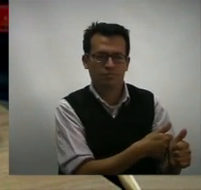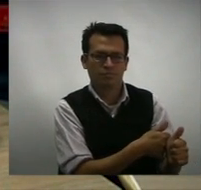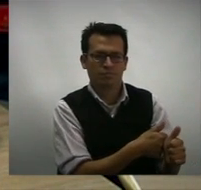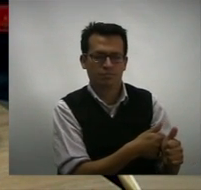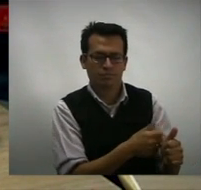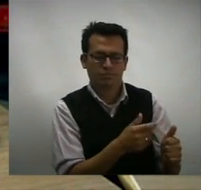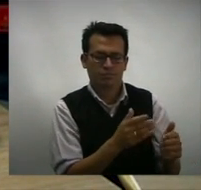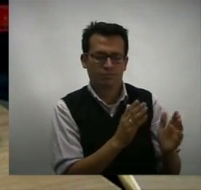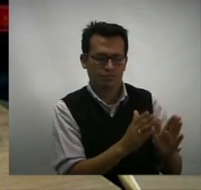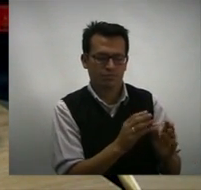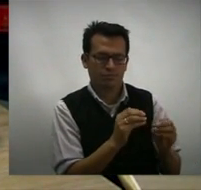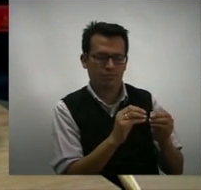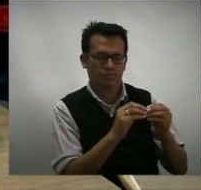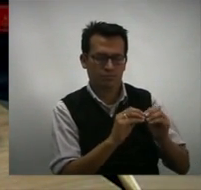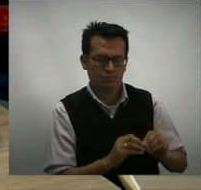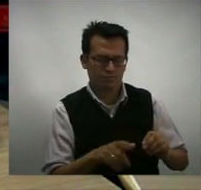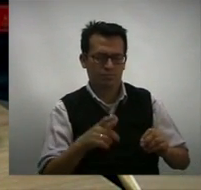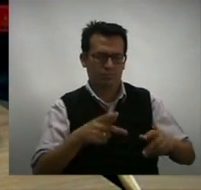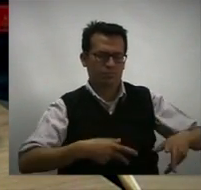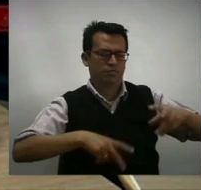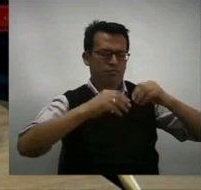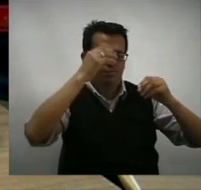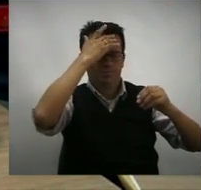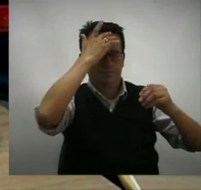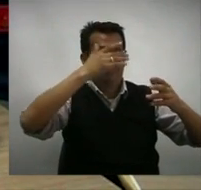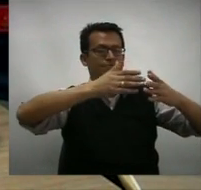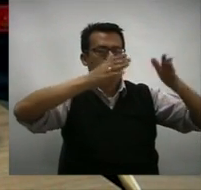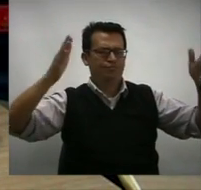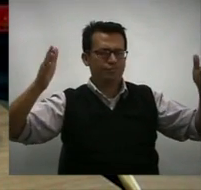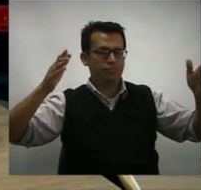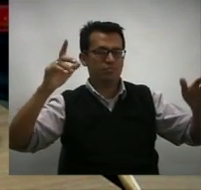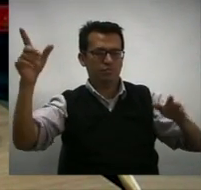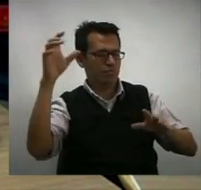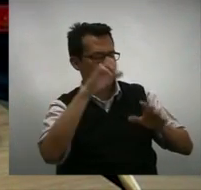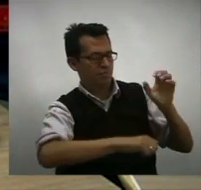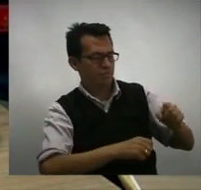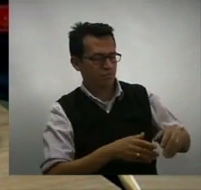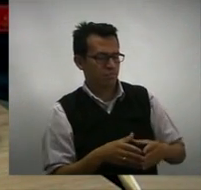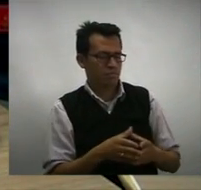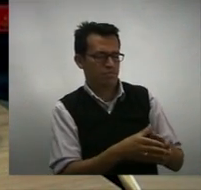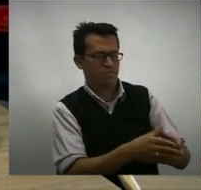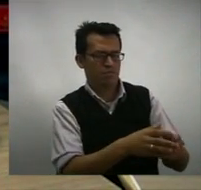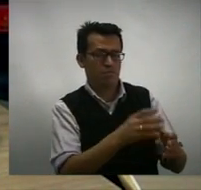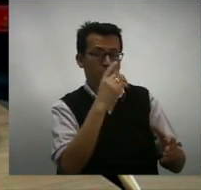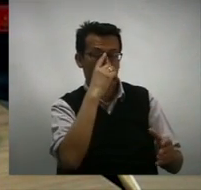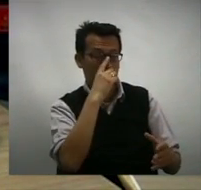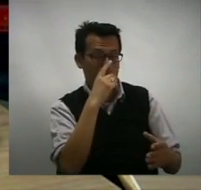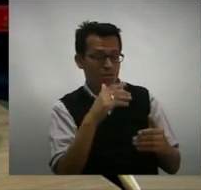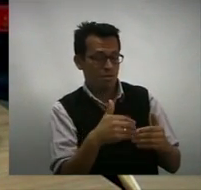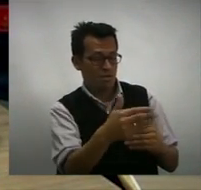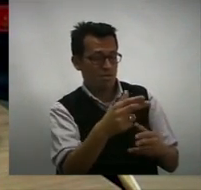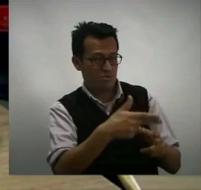de conocimiento. La sociedad se convierte en un gran salón de baile. Cada vez que el ser humano da un paso más hacia el mejoramiento